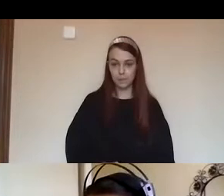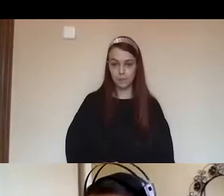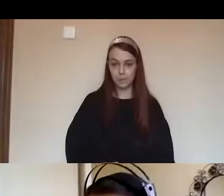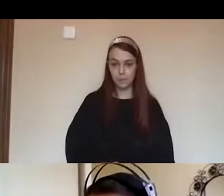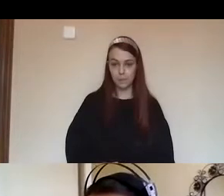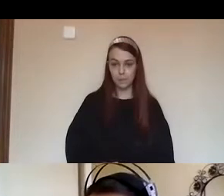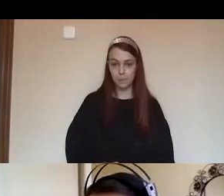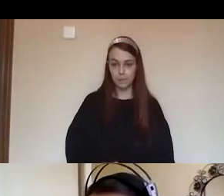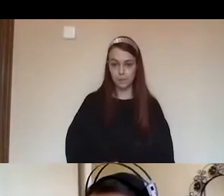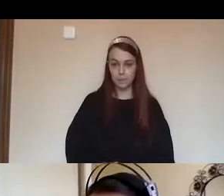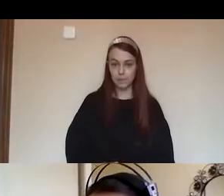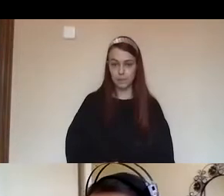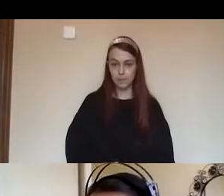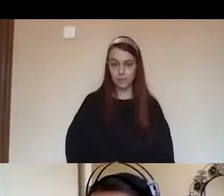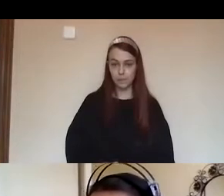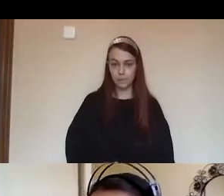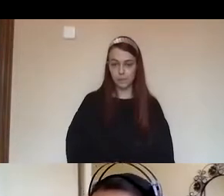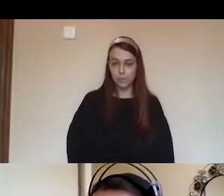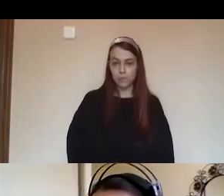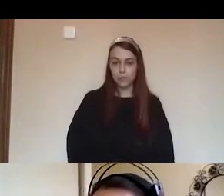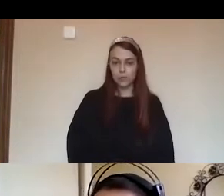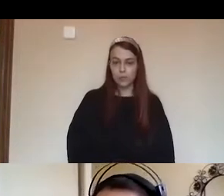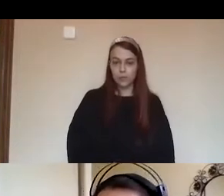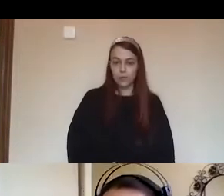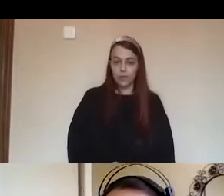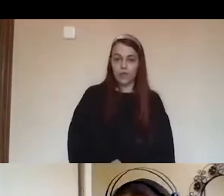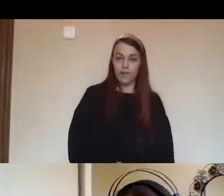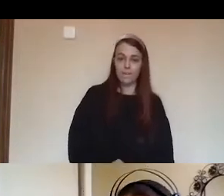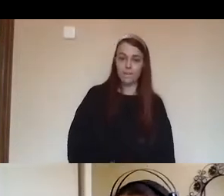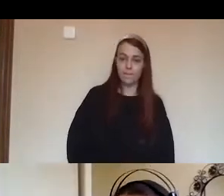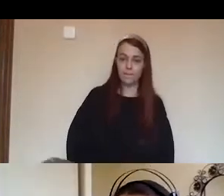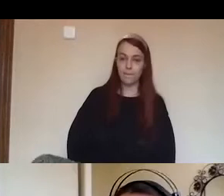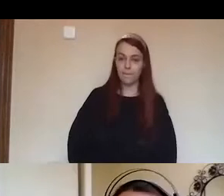Voy a aumentar esto. Ahora sí.